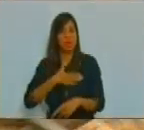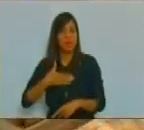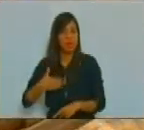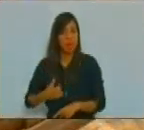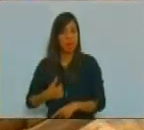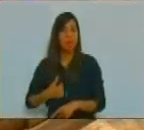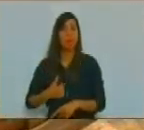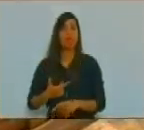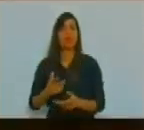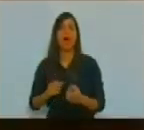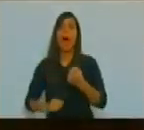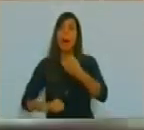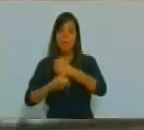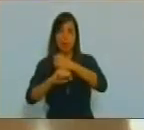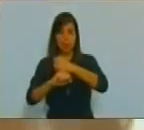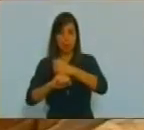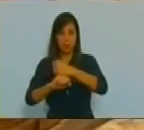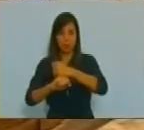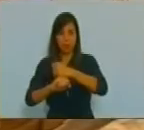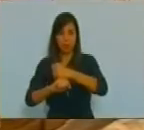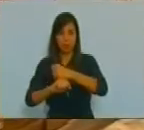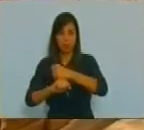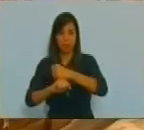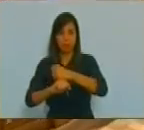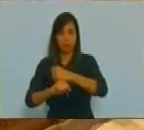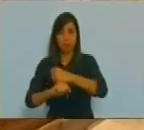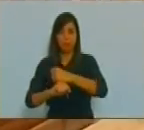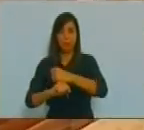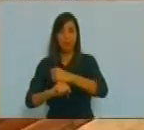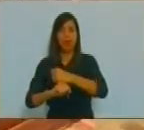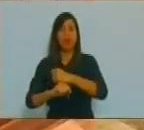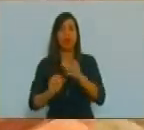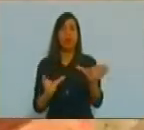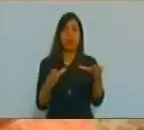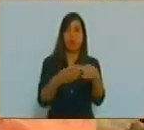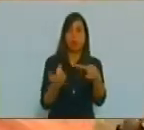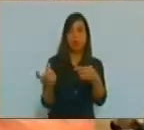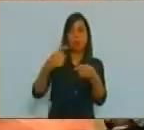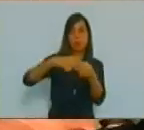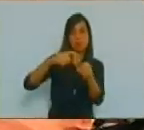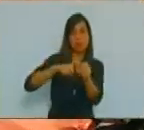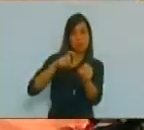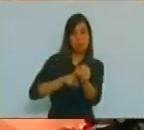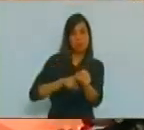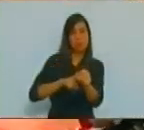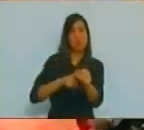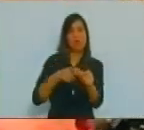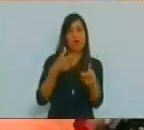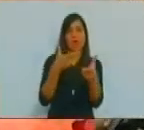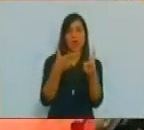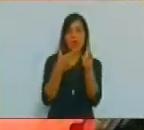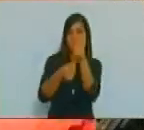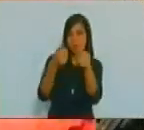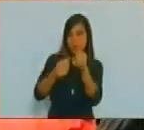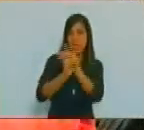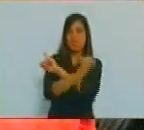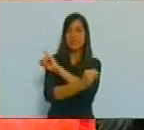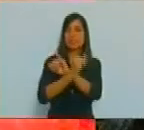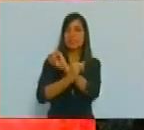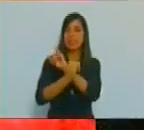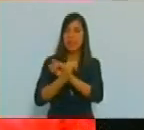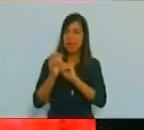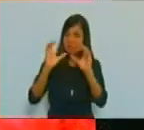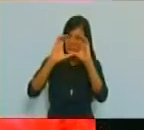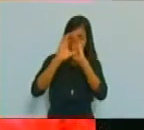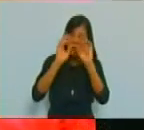presidenta la construcción de este observatorio que nos permita tener el control permanente de los